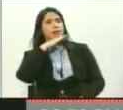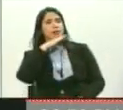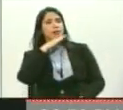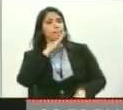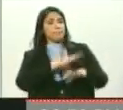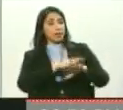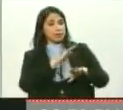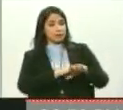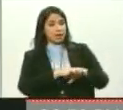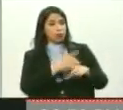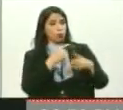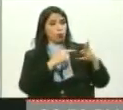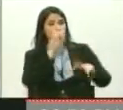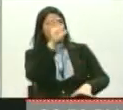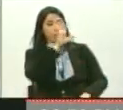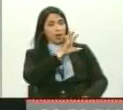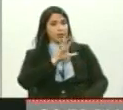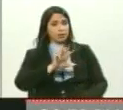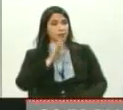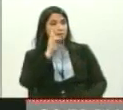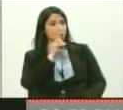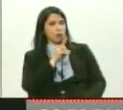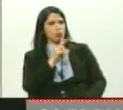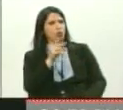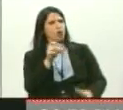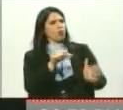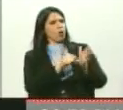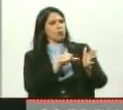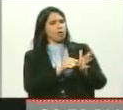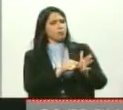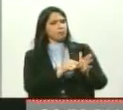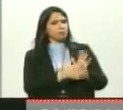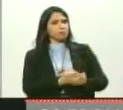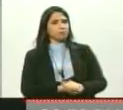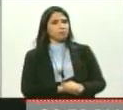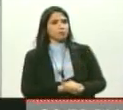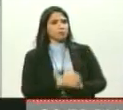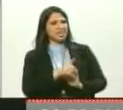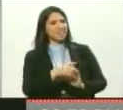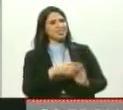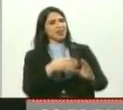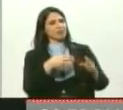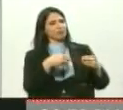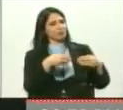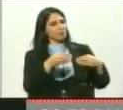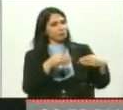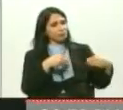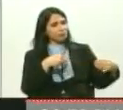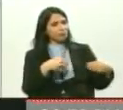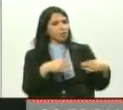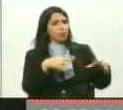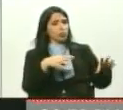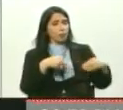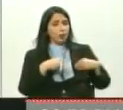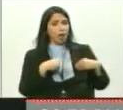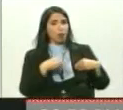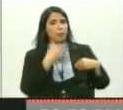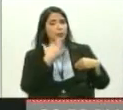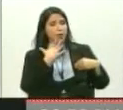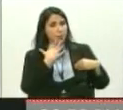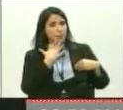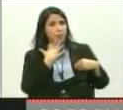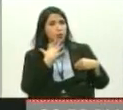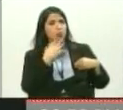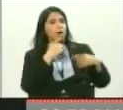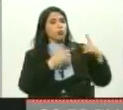está ocurriendo en otros países, donde esta ligereza con la que se ha tomado el caso del coronavirus en